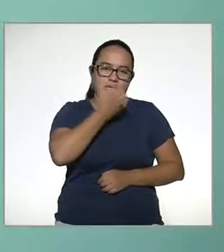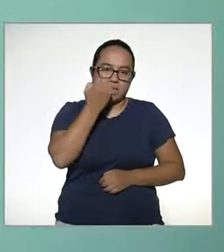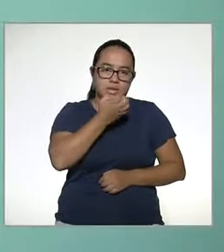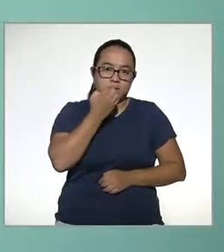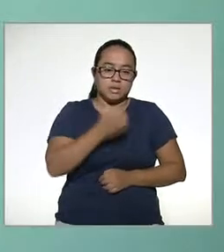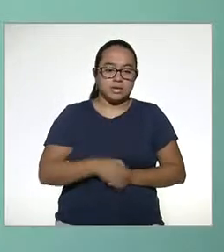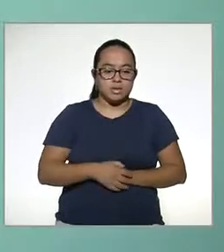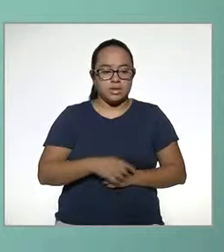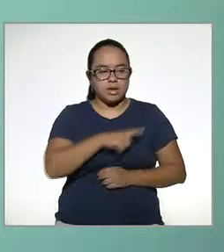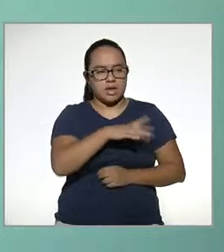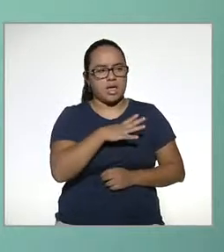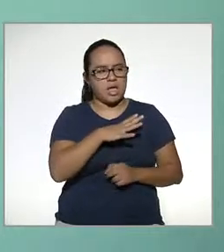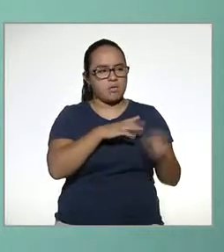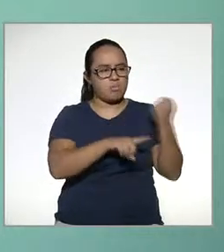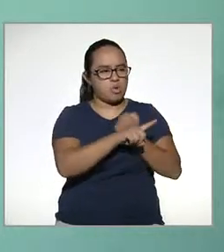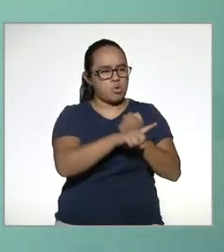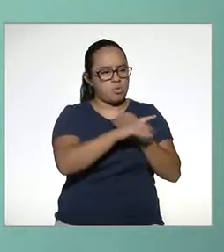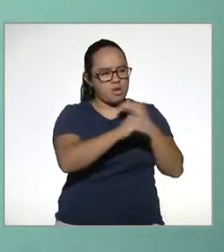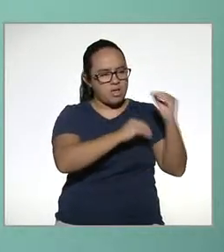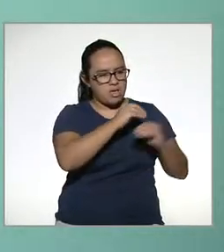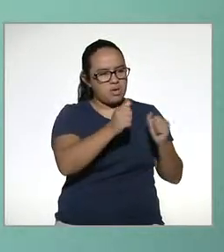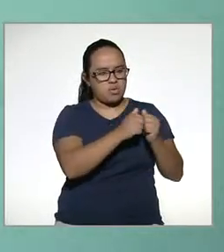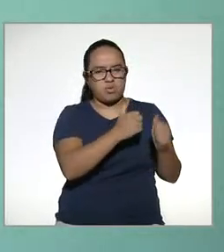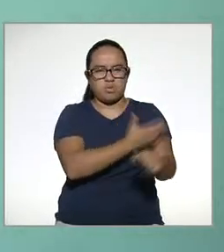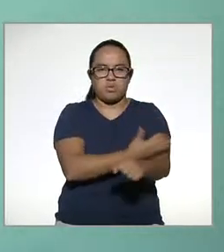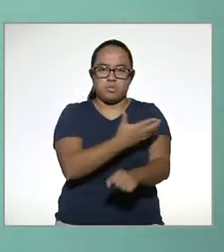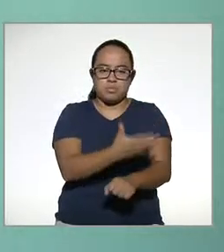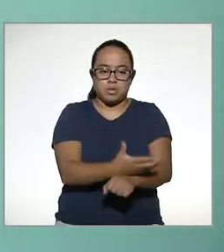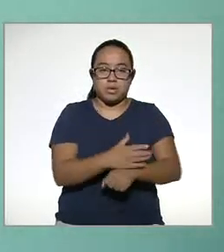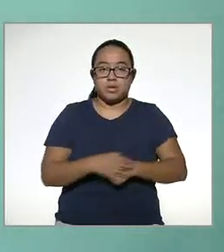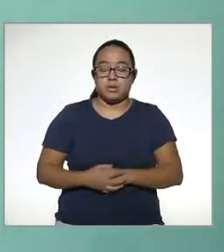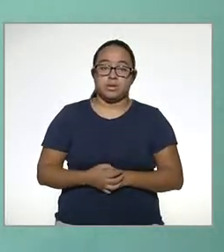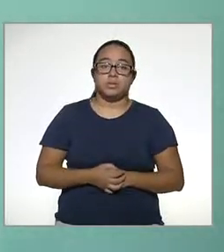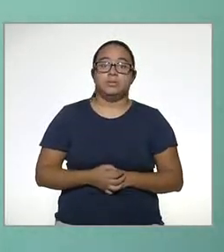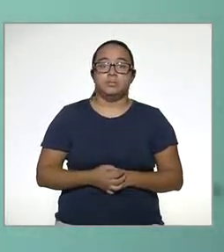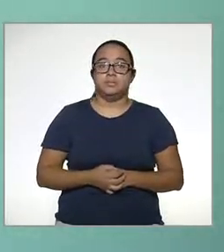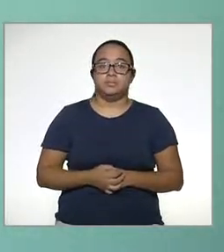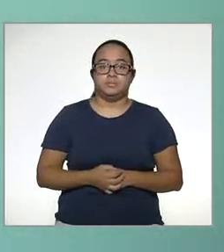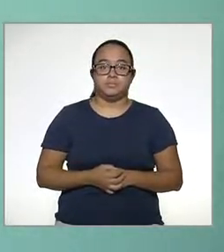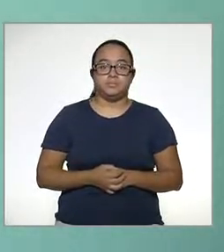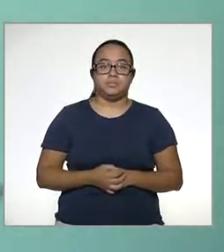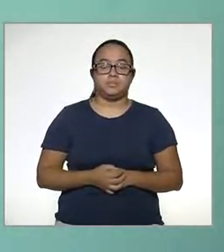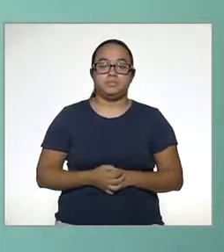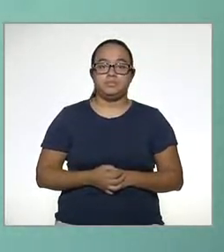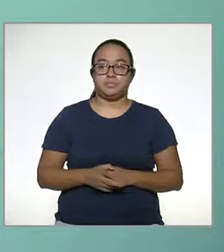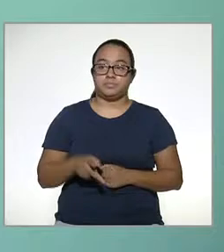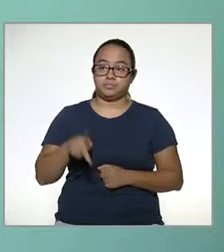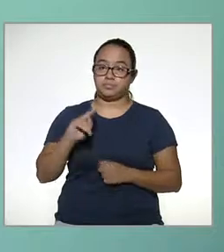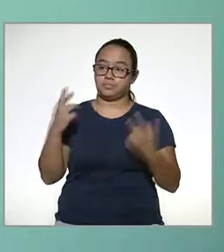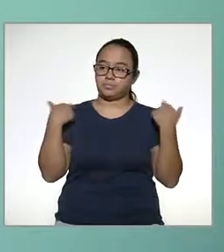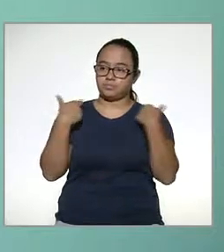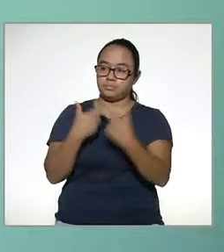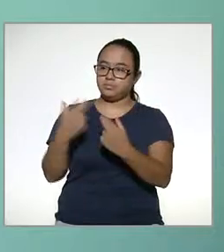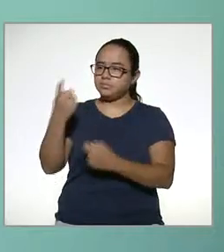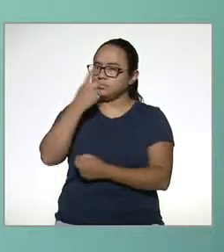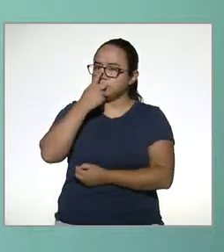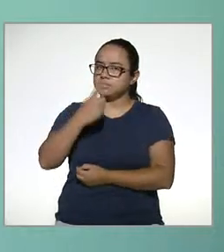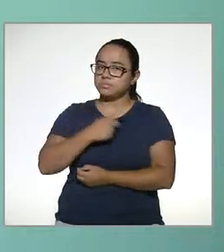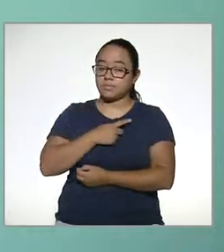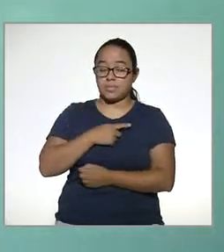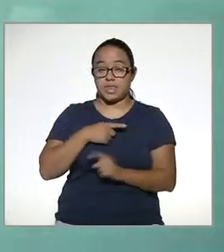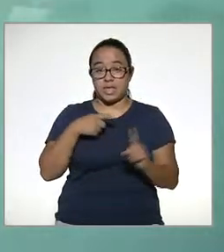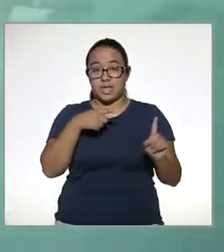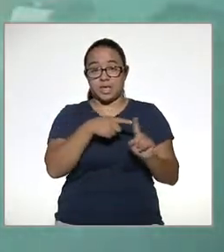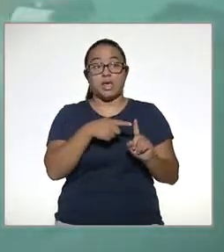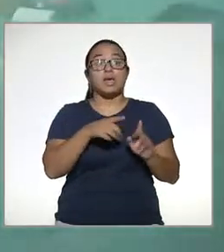que tuvo conflictos con sus compañeritos y así. Entonces, pero lo que el maestro me decía era que él